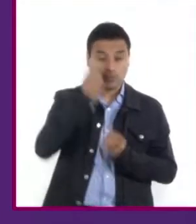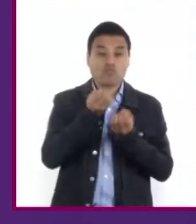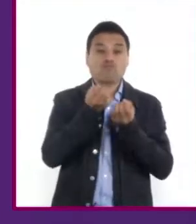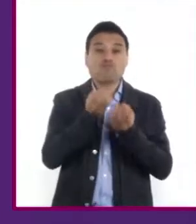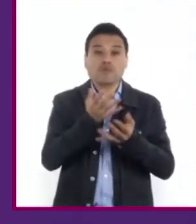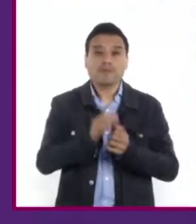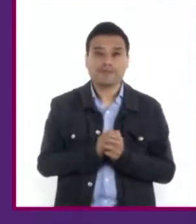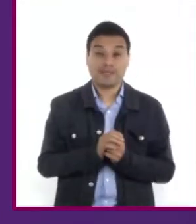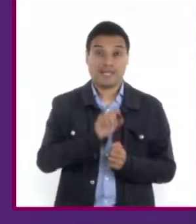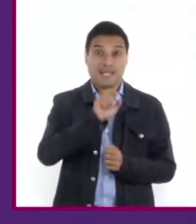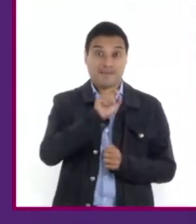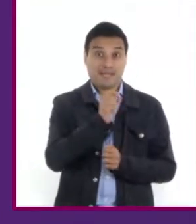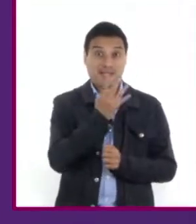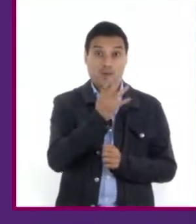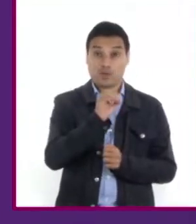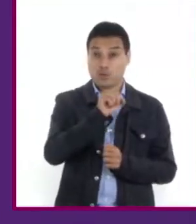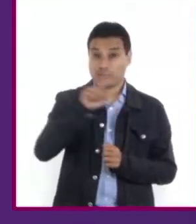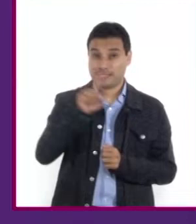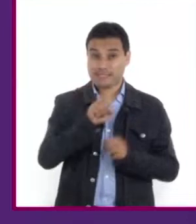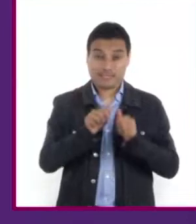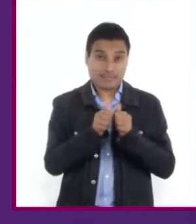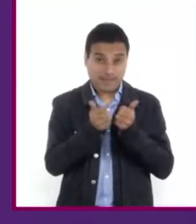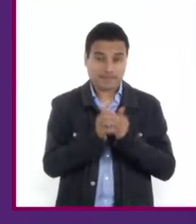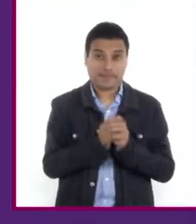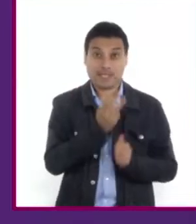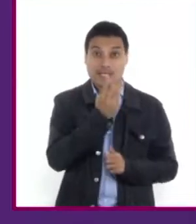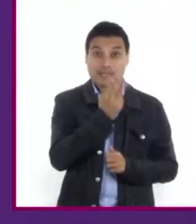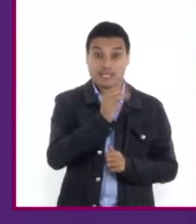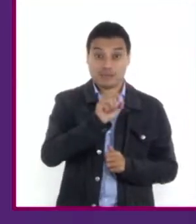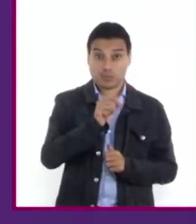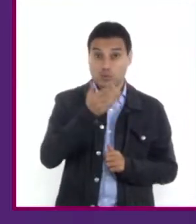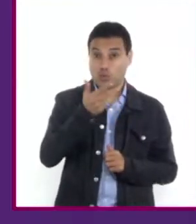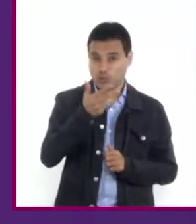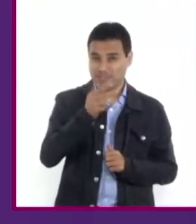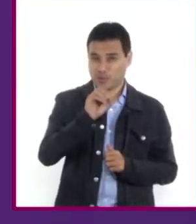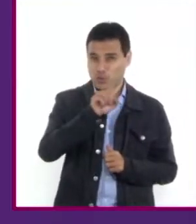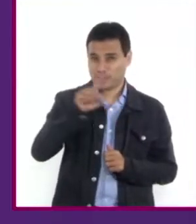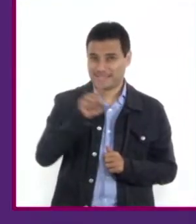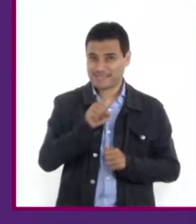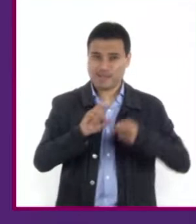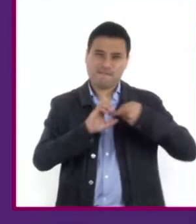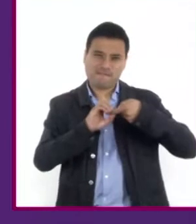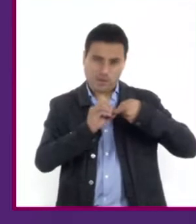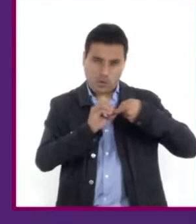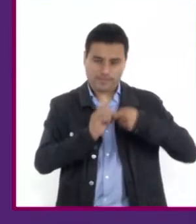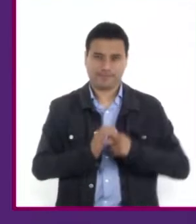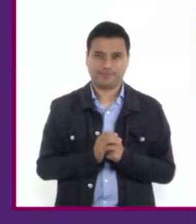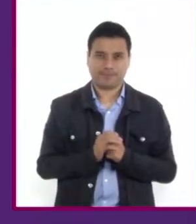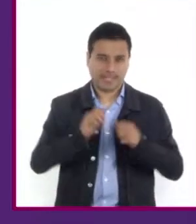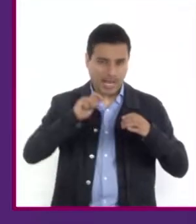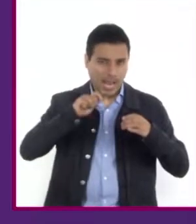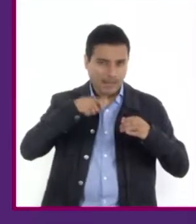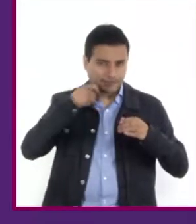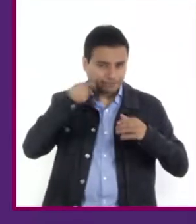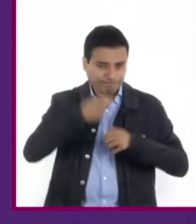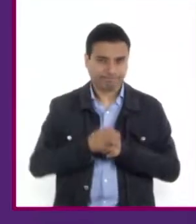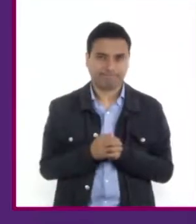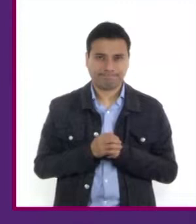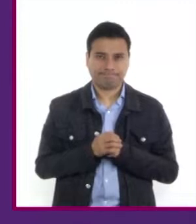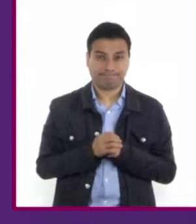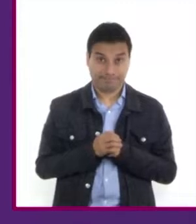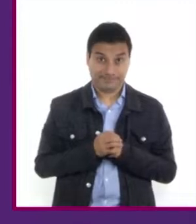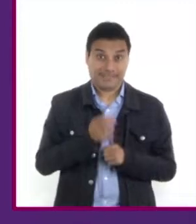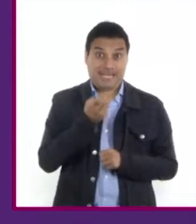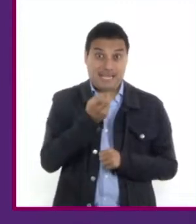de 24 onzas de pan y 3.8 onzas de frijoles o de garbanzos. Este condumio